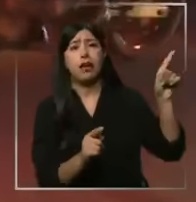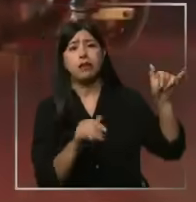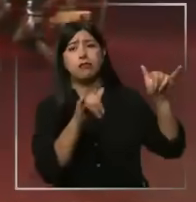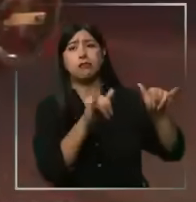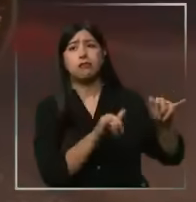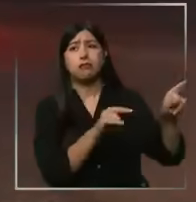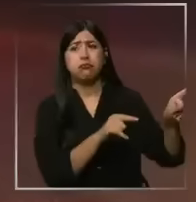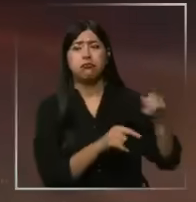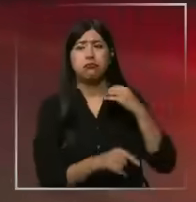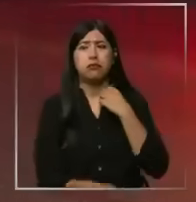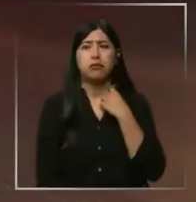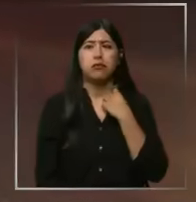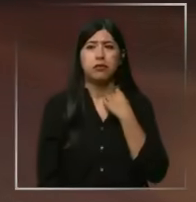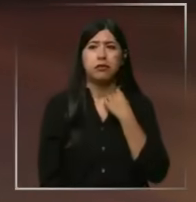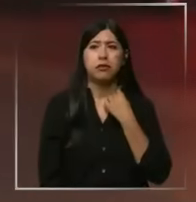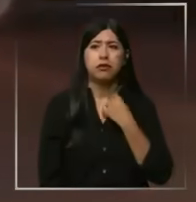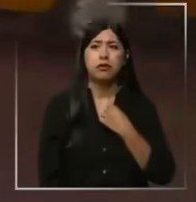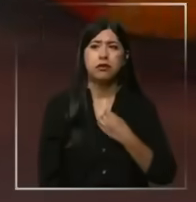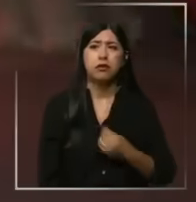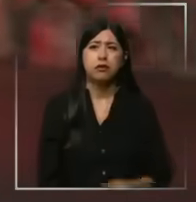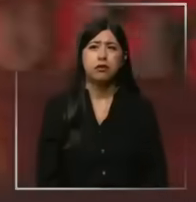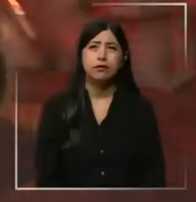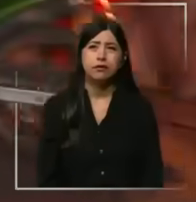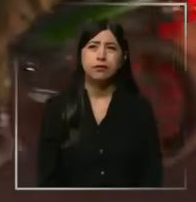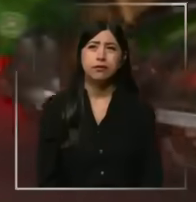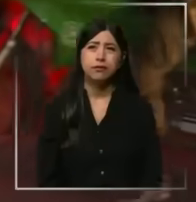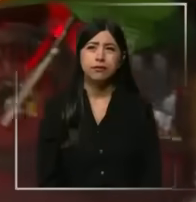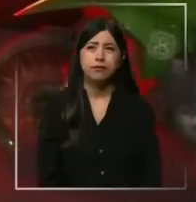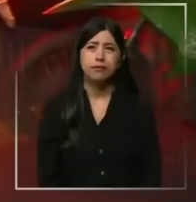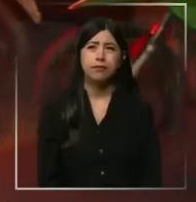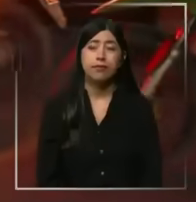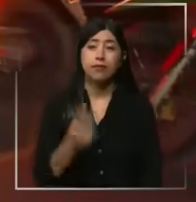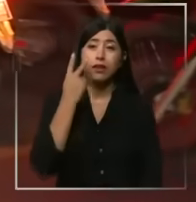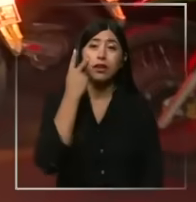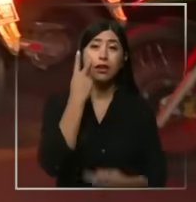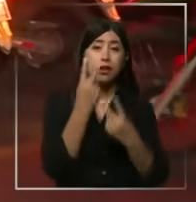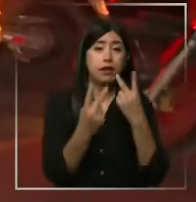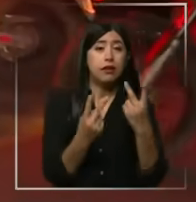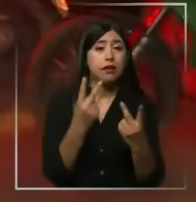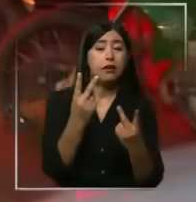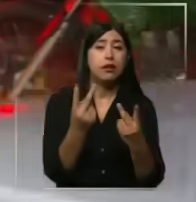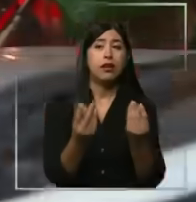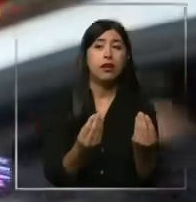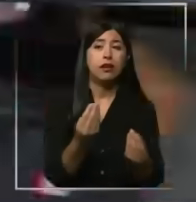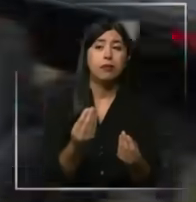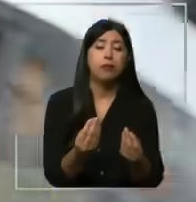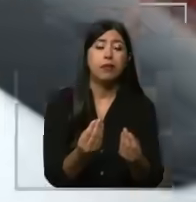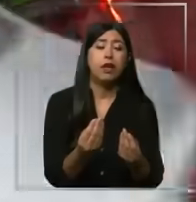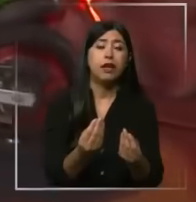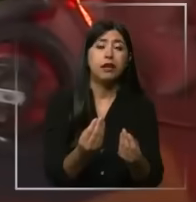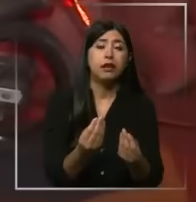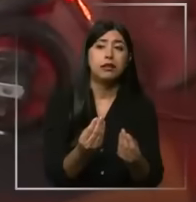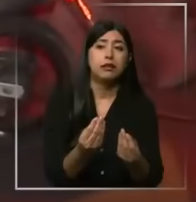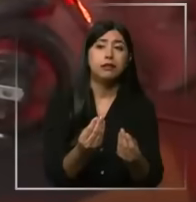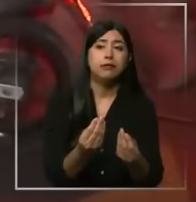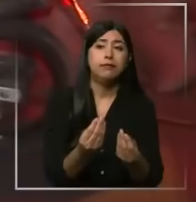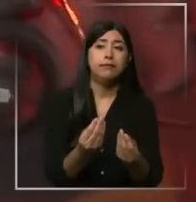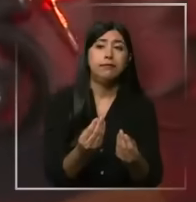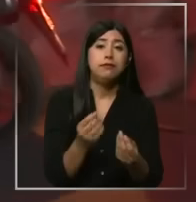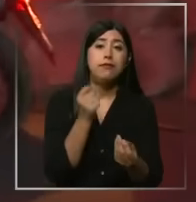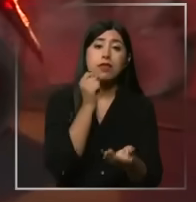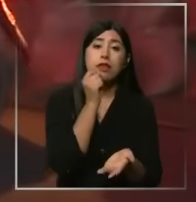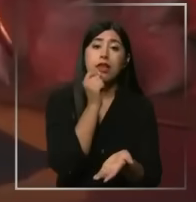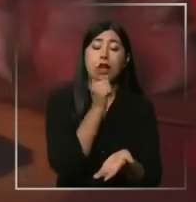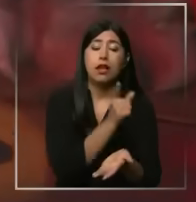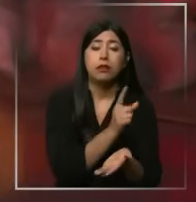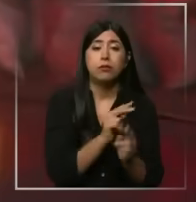allá. Bien, vamos a ver ahí entonces qué es lo que ocurre con esta denuncia